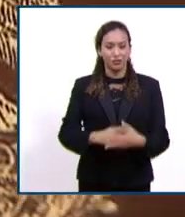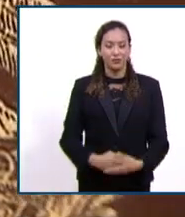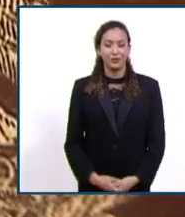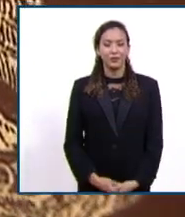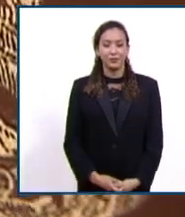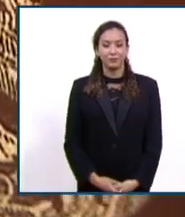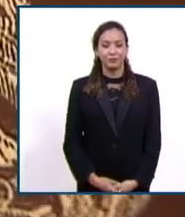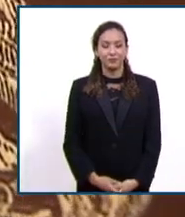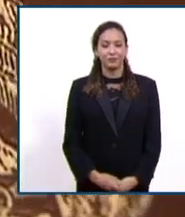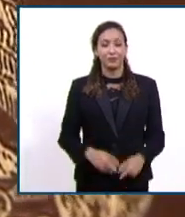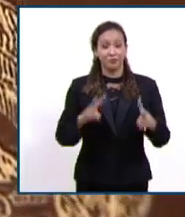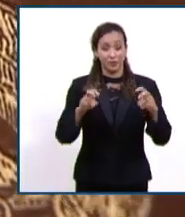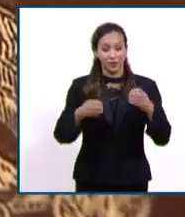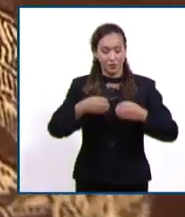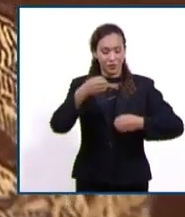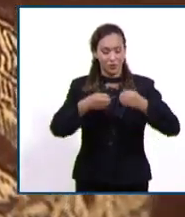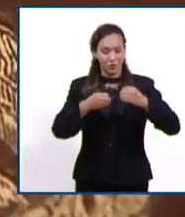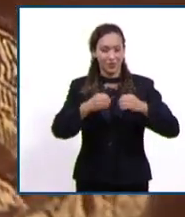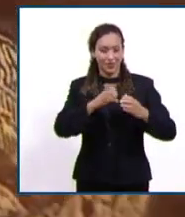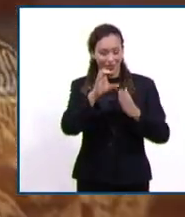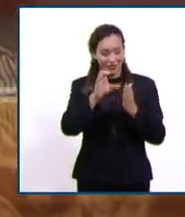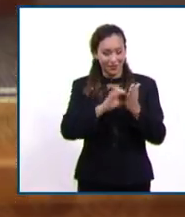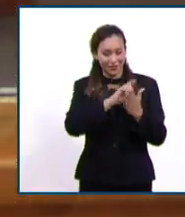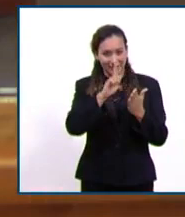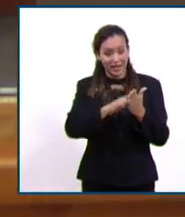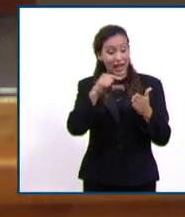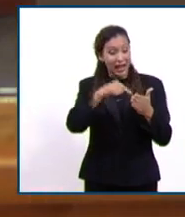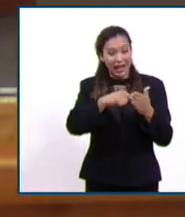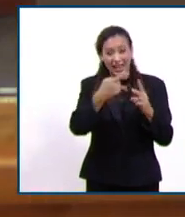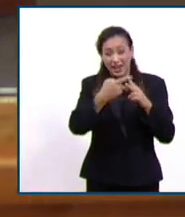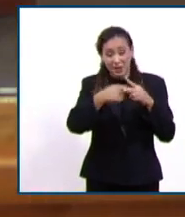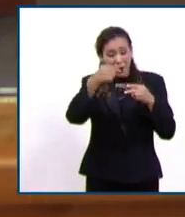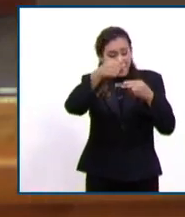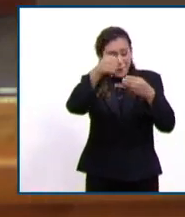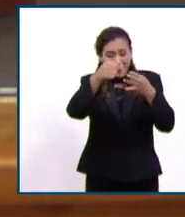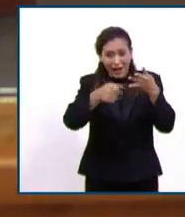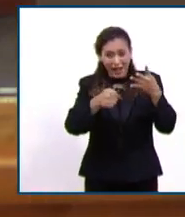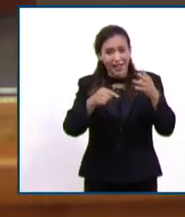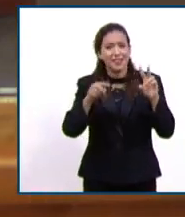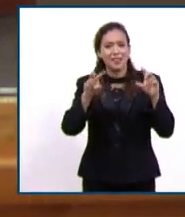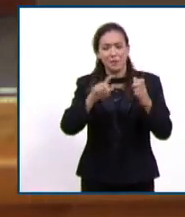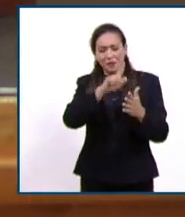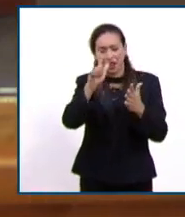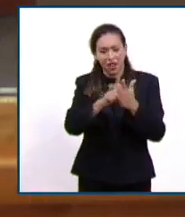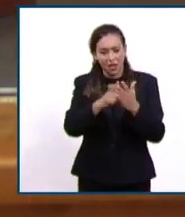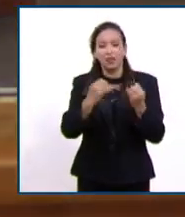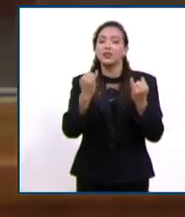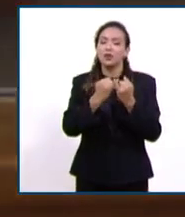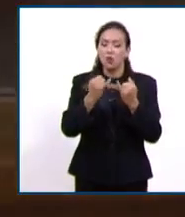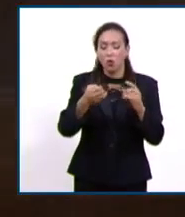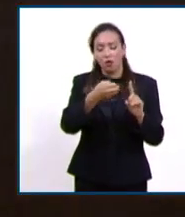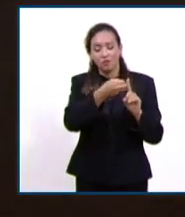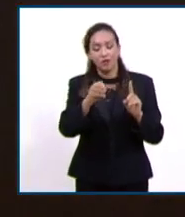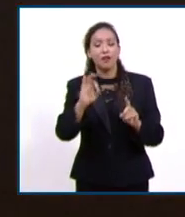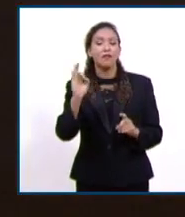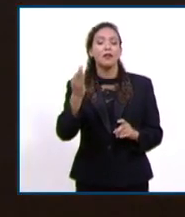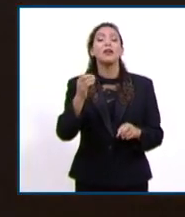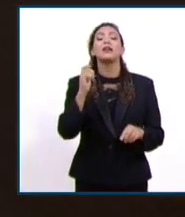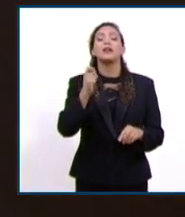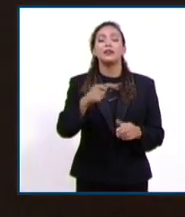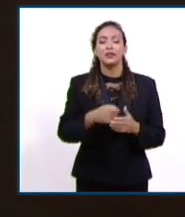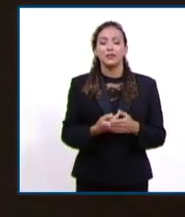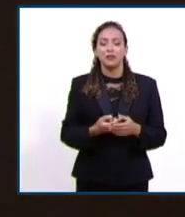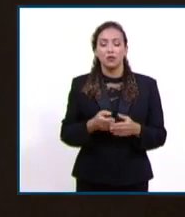Del orden jurídico constitucional derivan todos los órdenes jurídicos parciales y también el orden federal. Es decir,